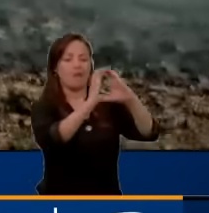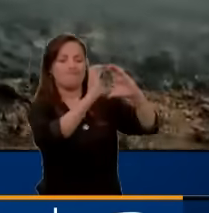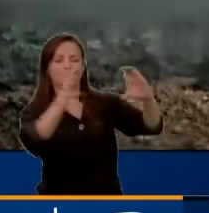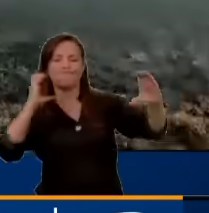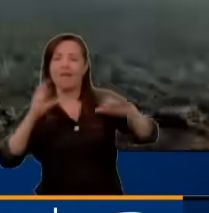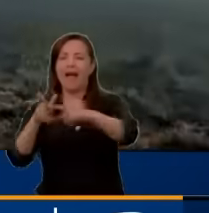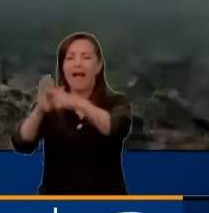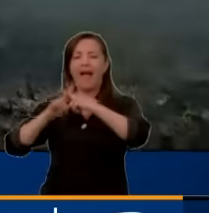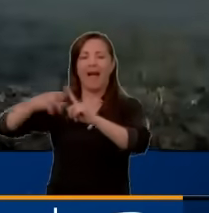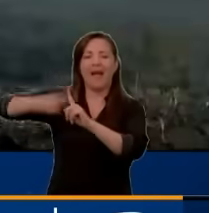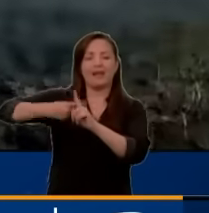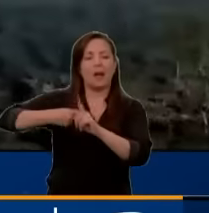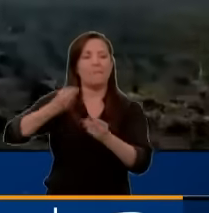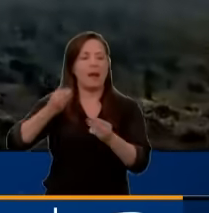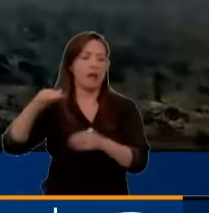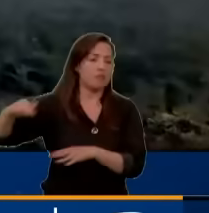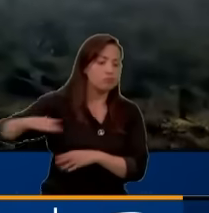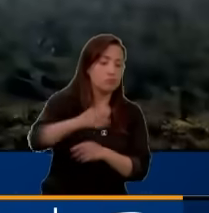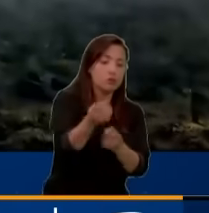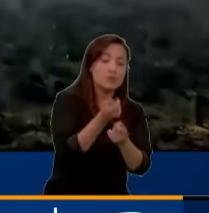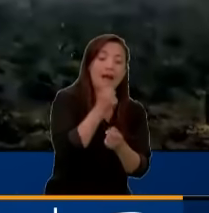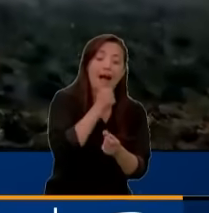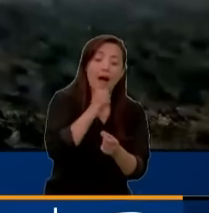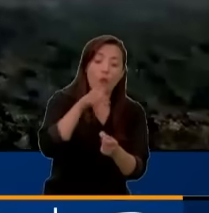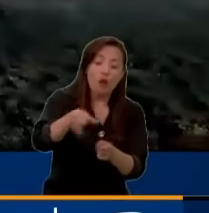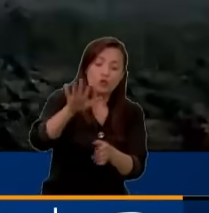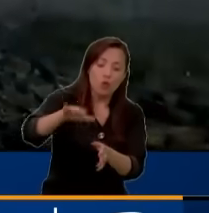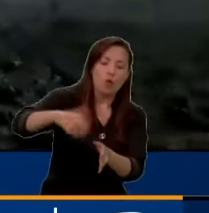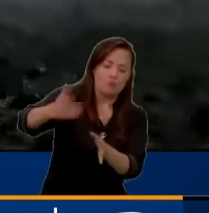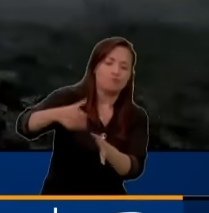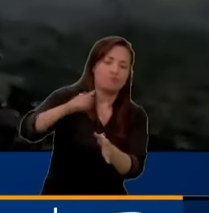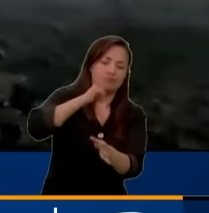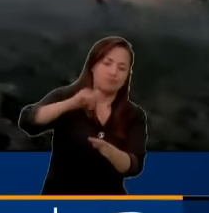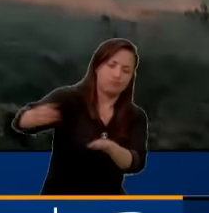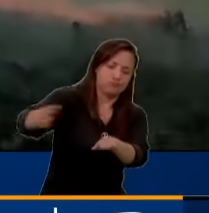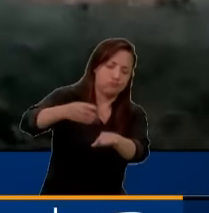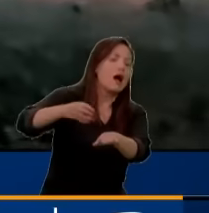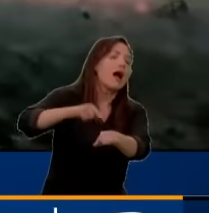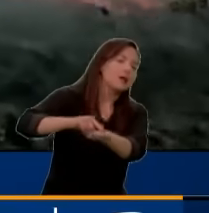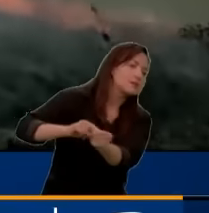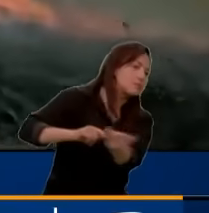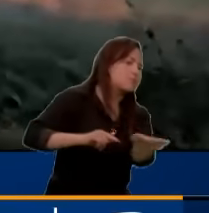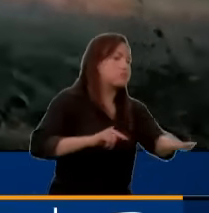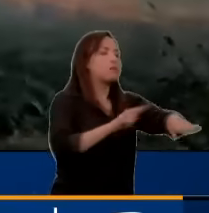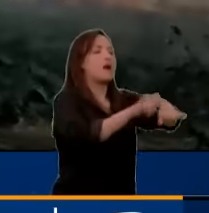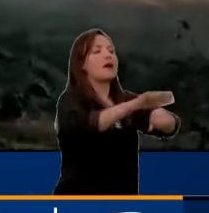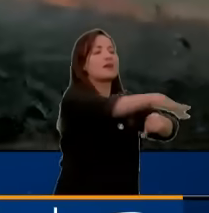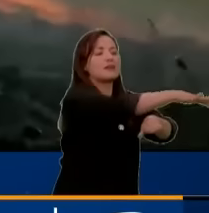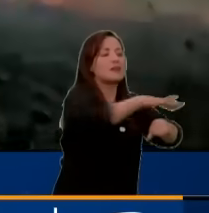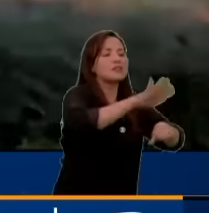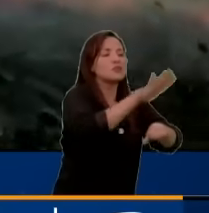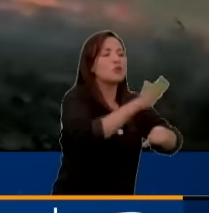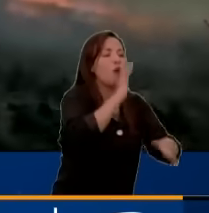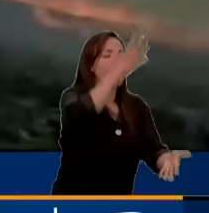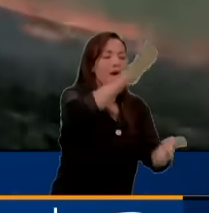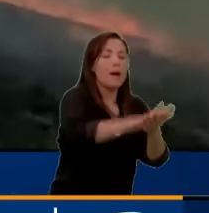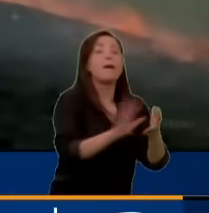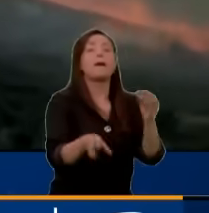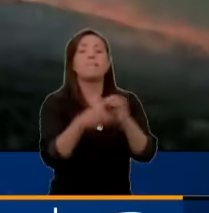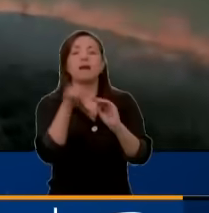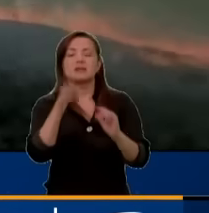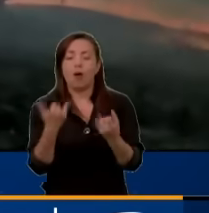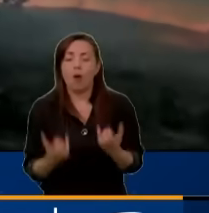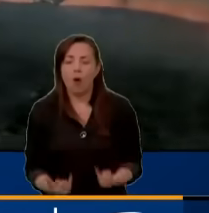alquilados para de la fuente más cercana de agua potable poder llevar hasta estos sitios. Y estamos en este momento haciendo